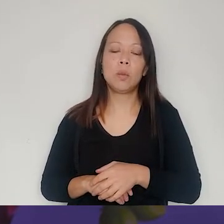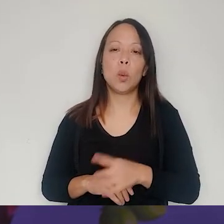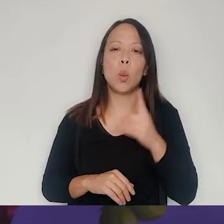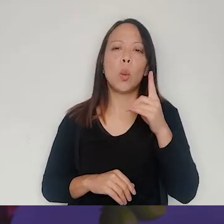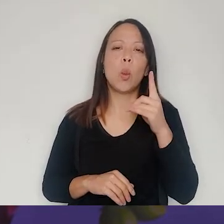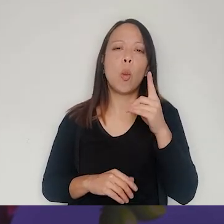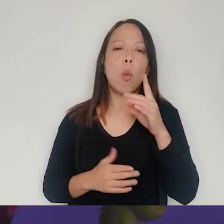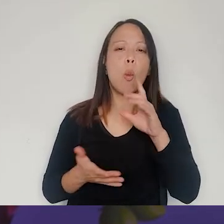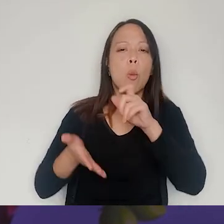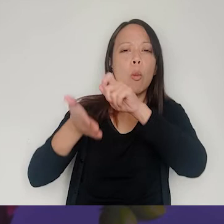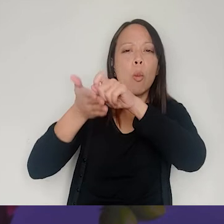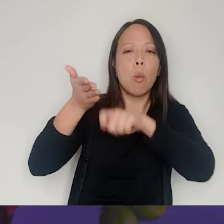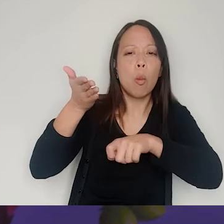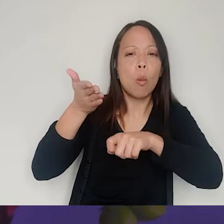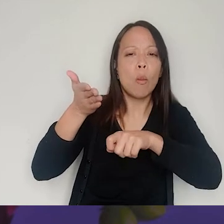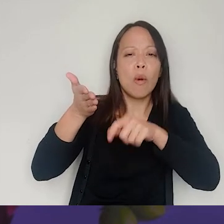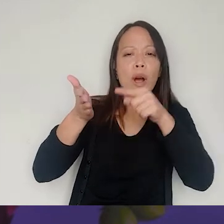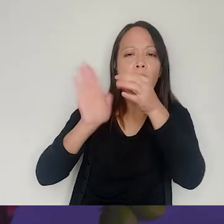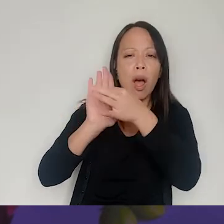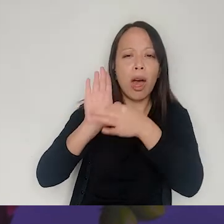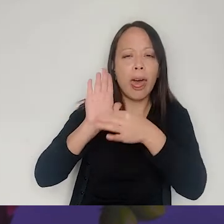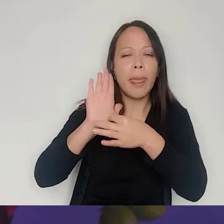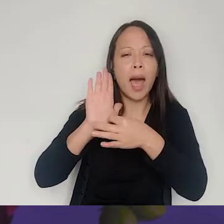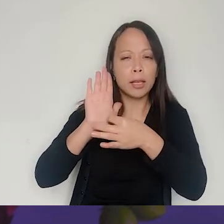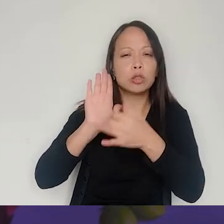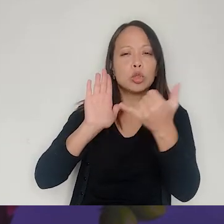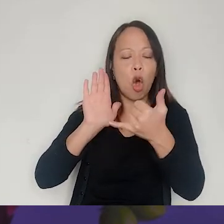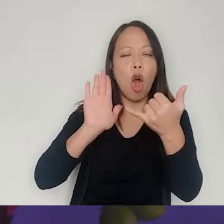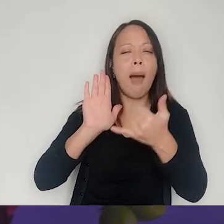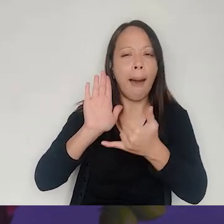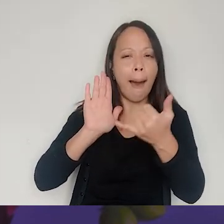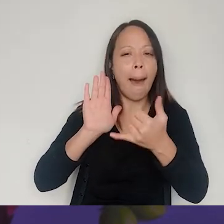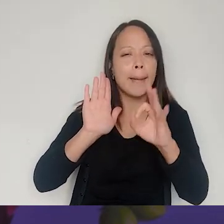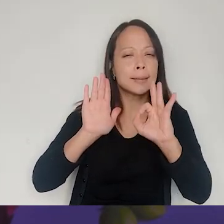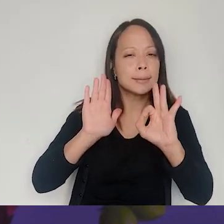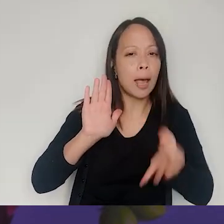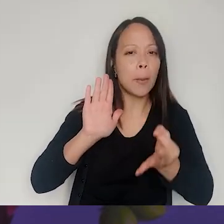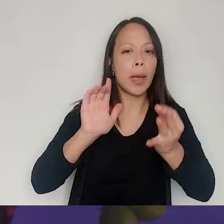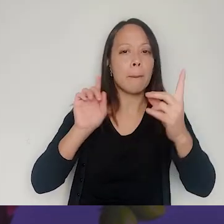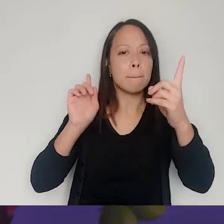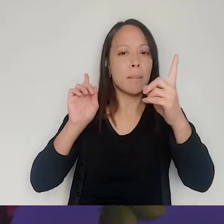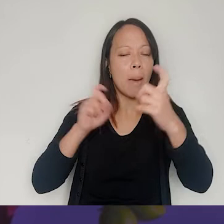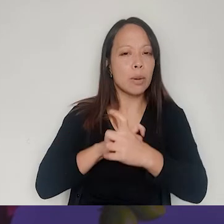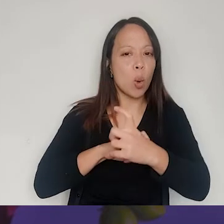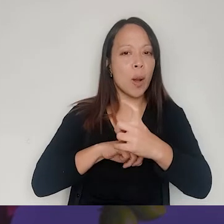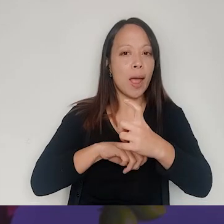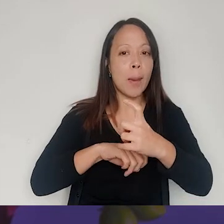Una vez que sabemos y que tenemos datos, ¿no?, que respaldan que efectivamente la problemática del colectivo sin diagnóstico es aún